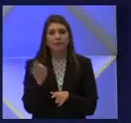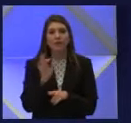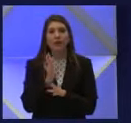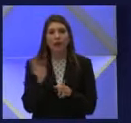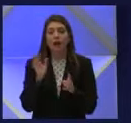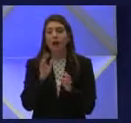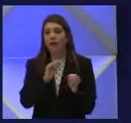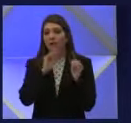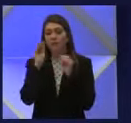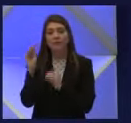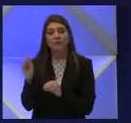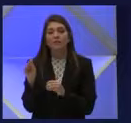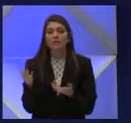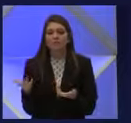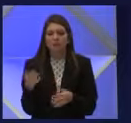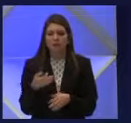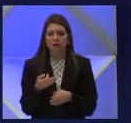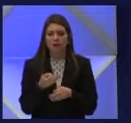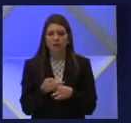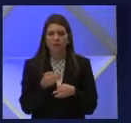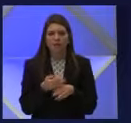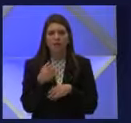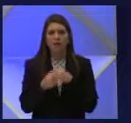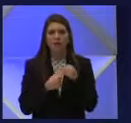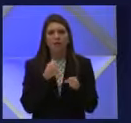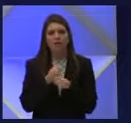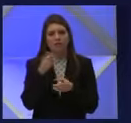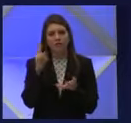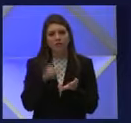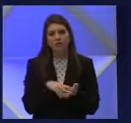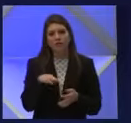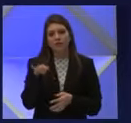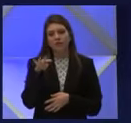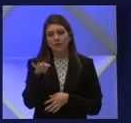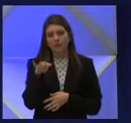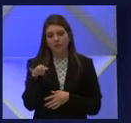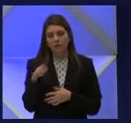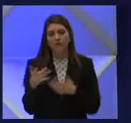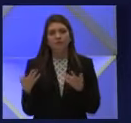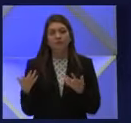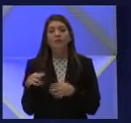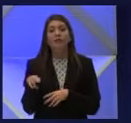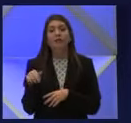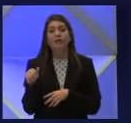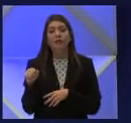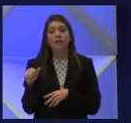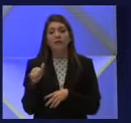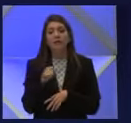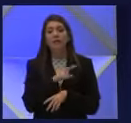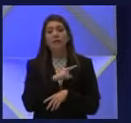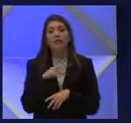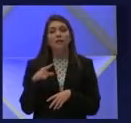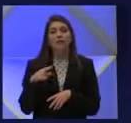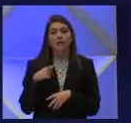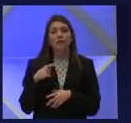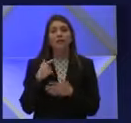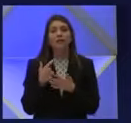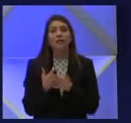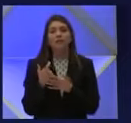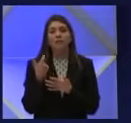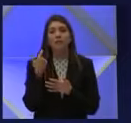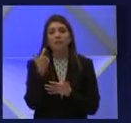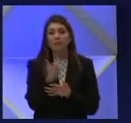2019 que ha hecho desde entonces la nasa pues ha tenido que pagarle el boleto de ida y vuelta